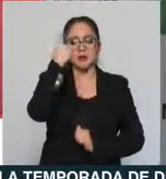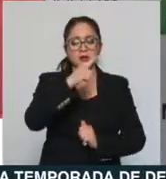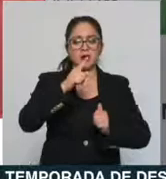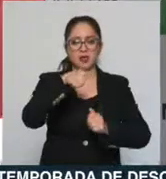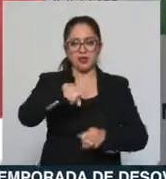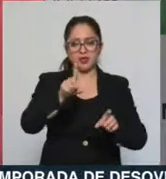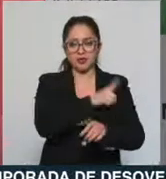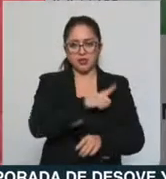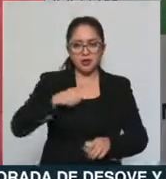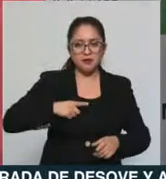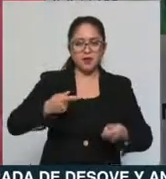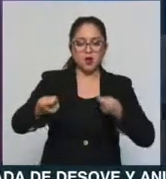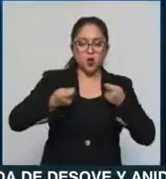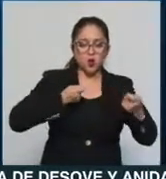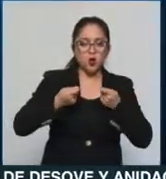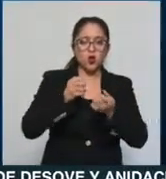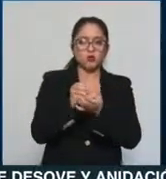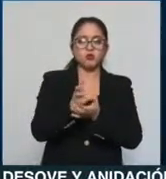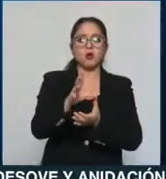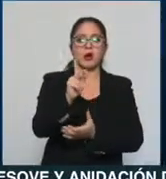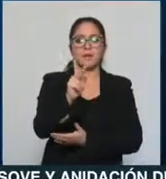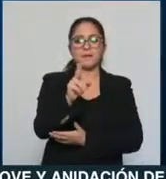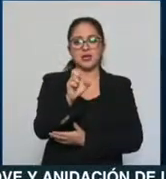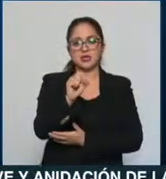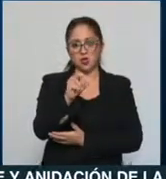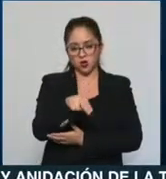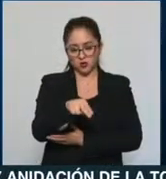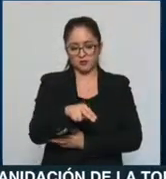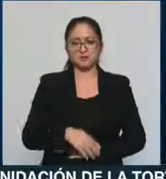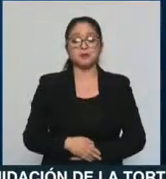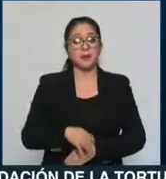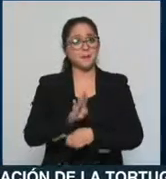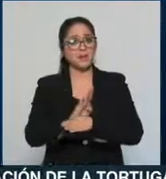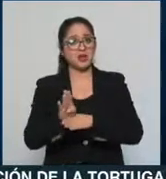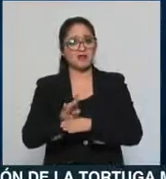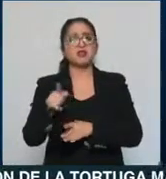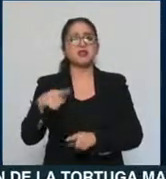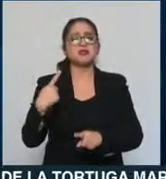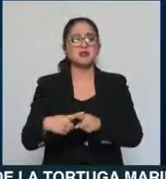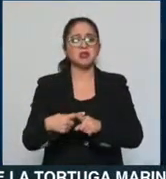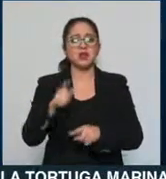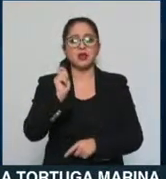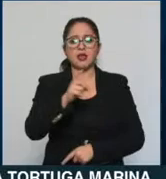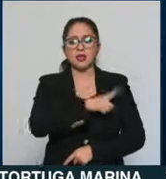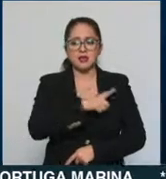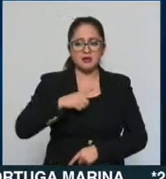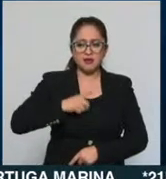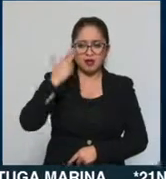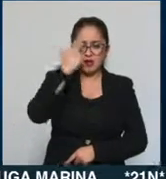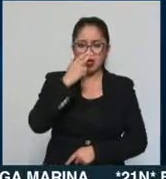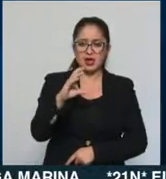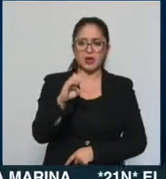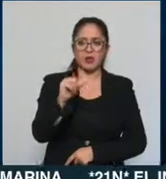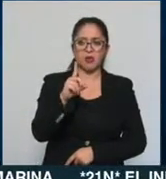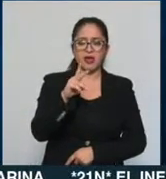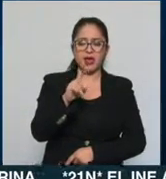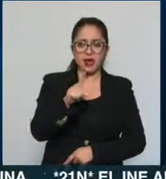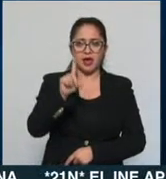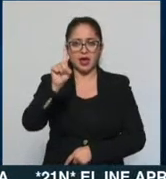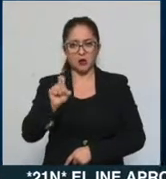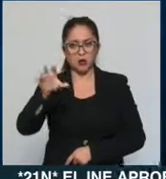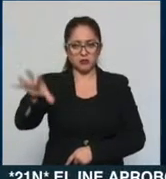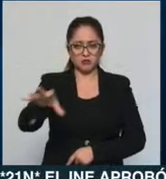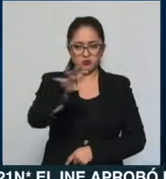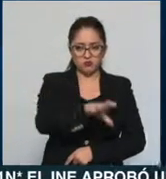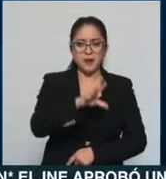activa el control de presiones. Entre los beneficios de este programa se encuentran medir caudales de agua en cada sector,